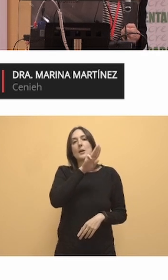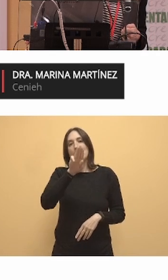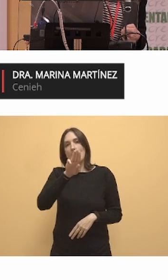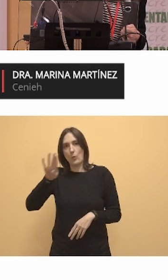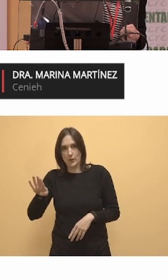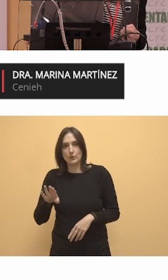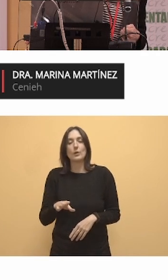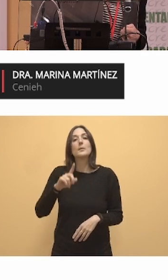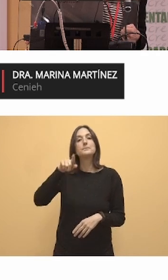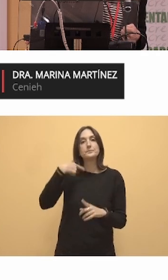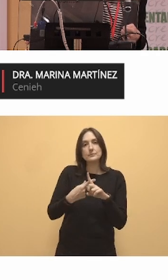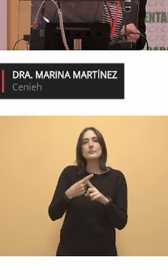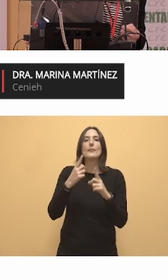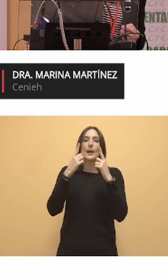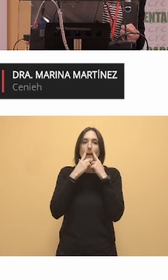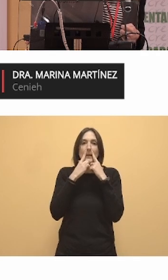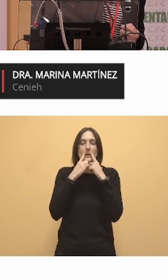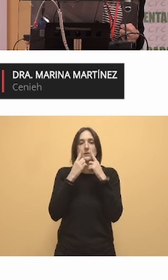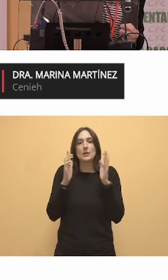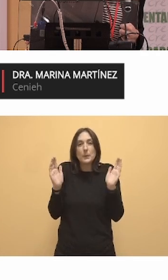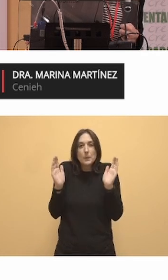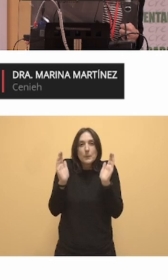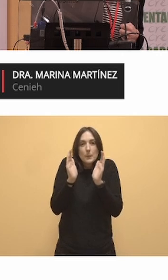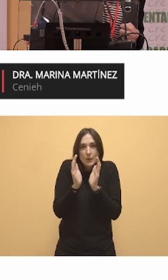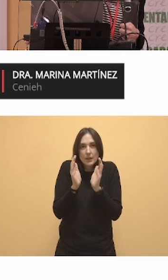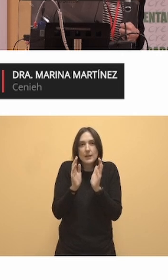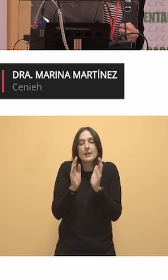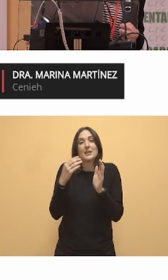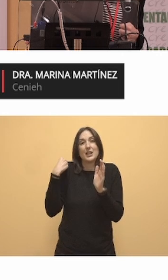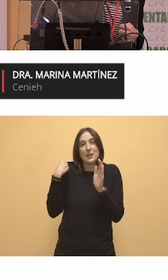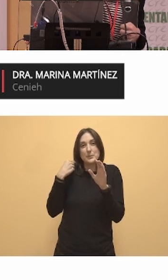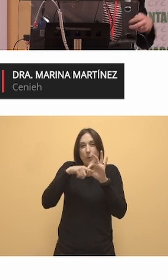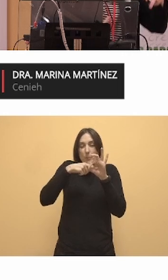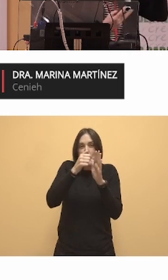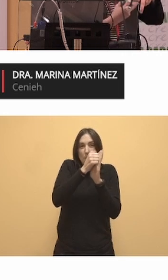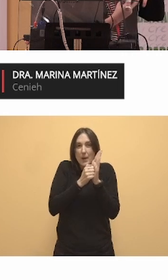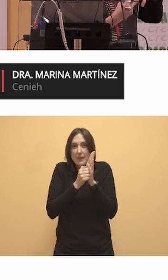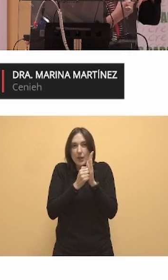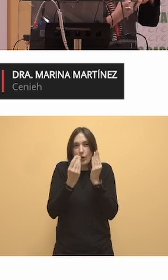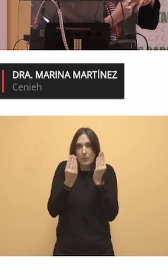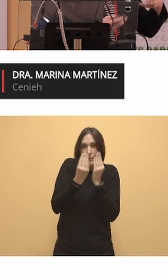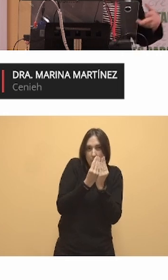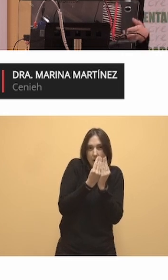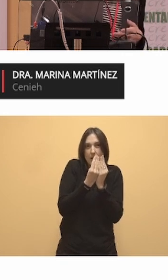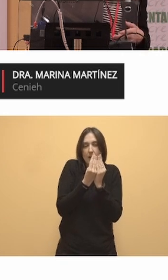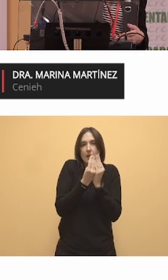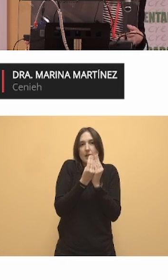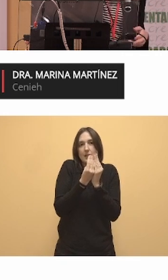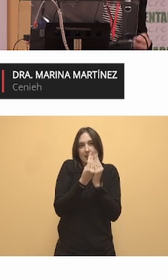la desaparición, con la reducción del canino, la desaparición de ese diastema que permitía encajar los